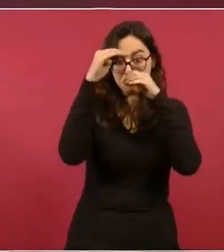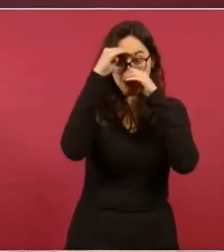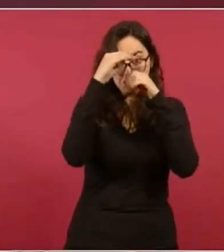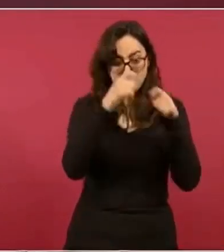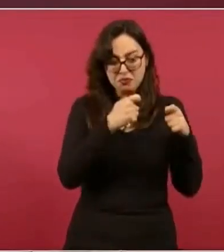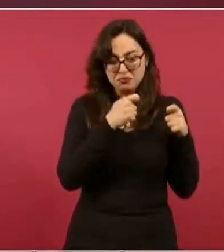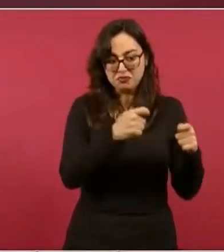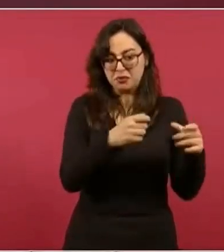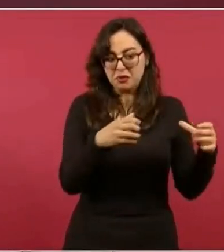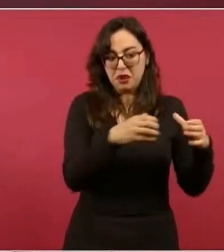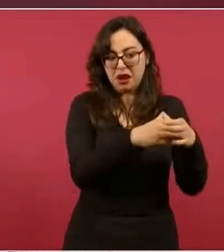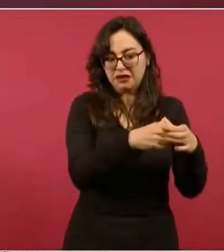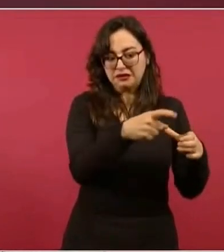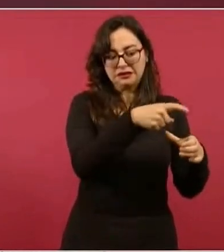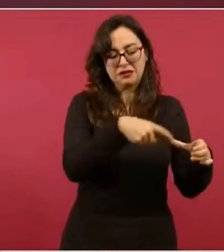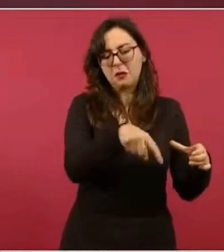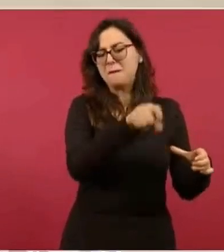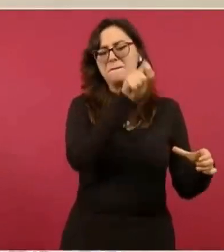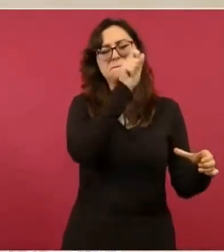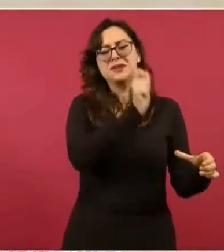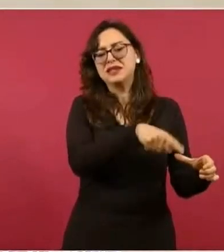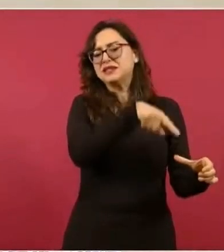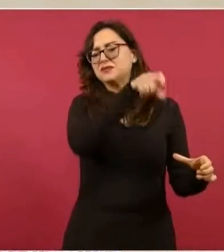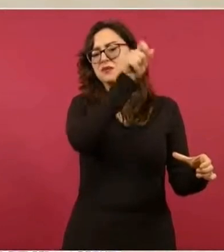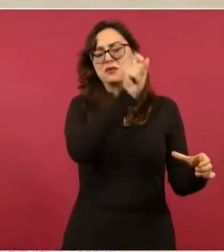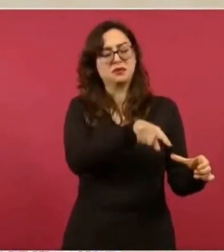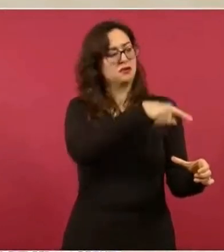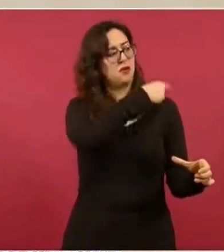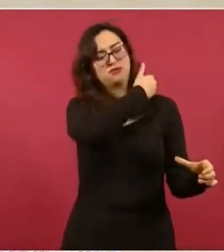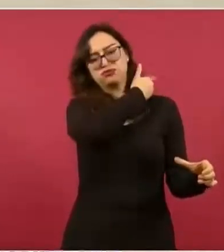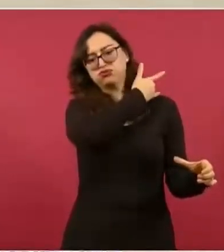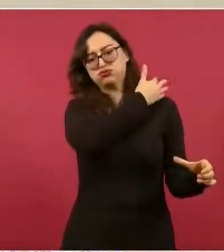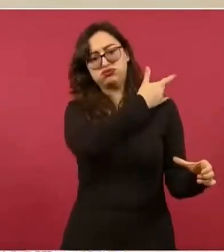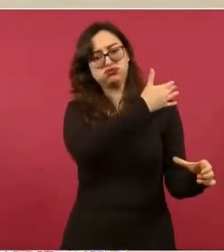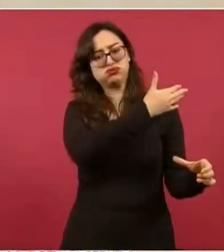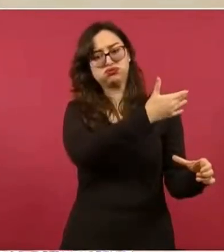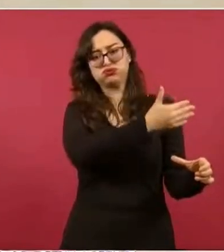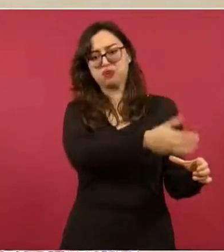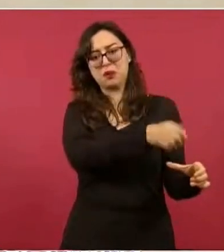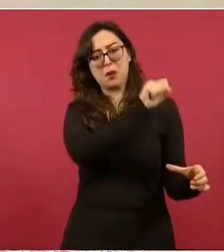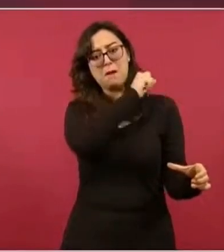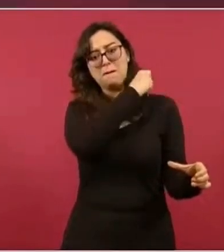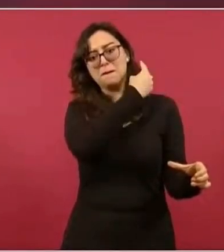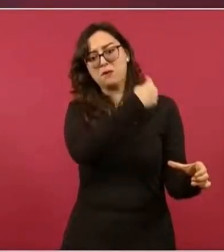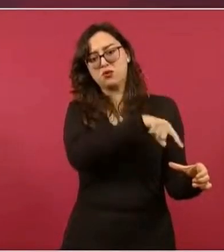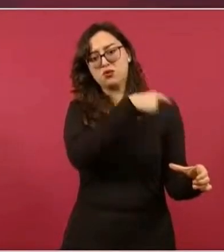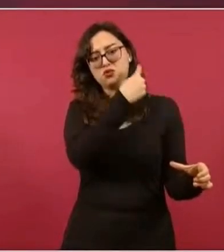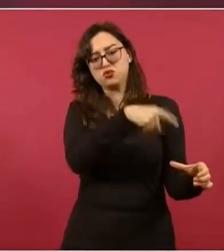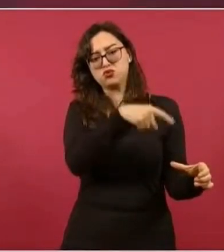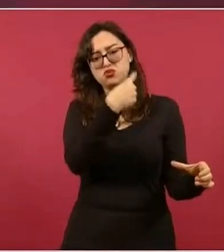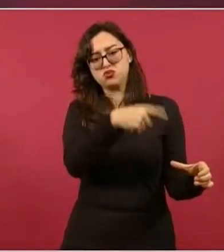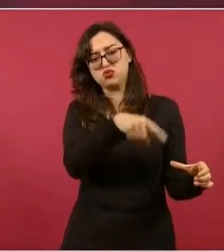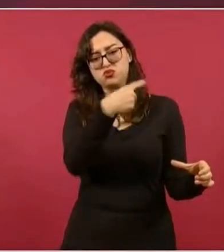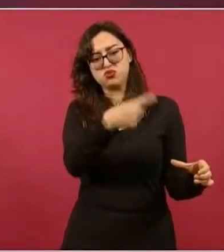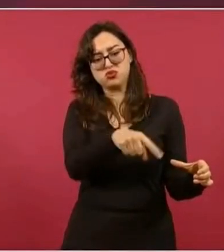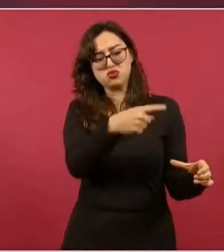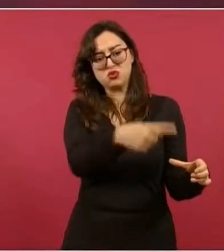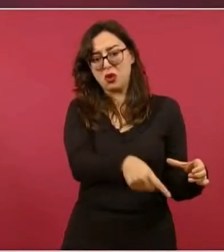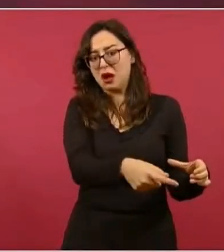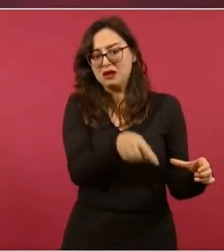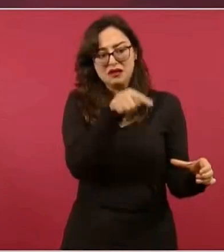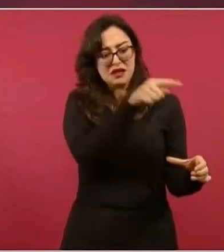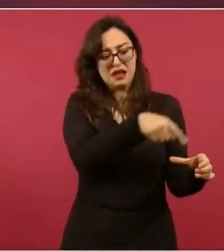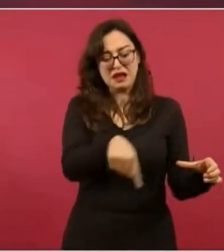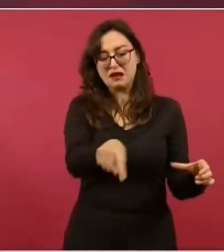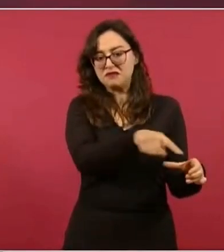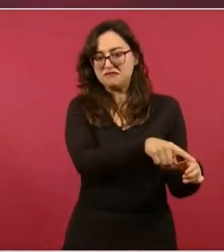que haya resistencias pero debemos hasta celebrar repito que este cambio se